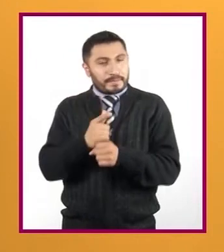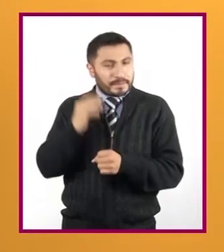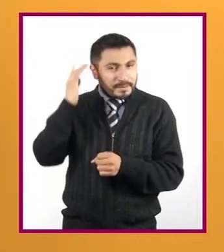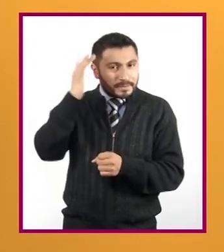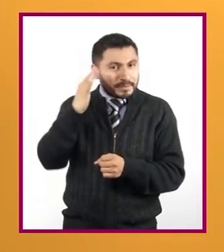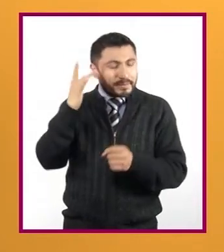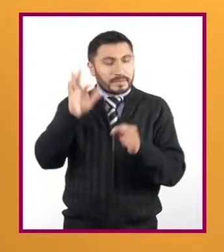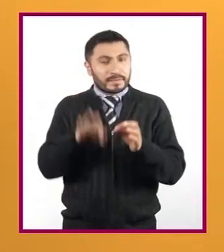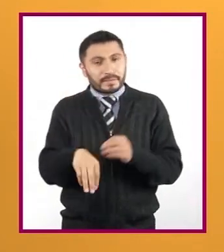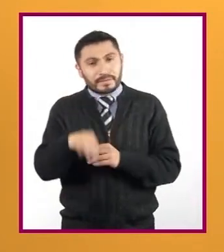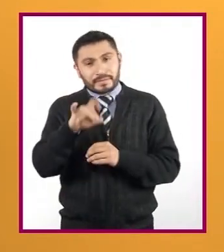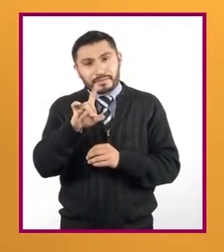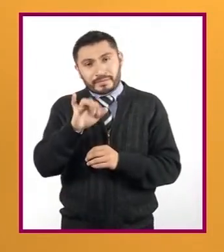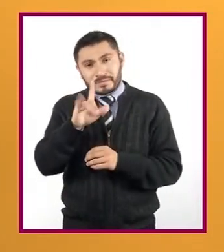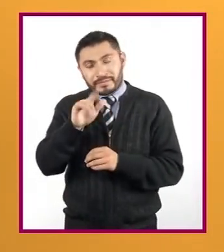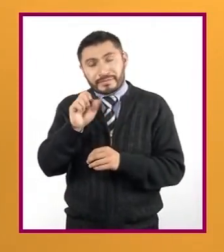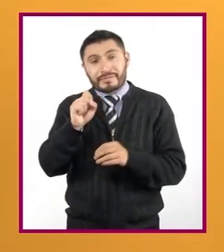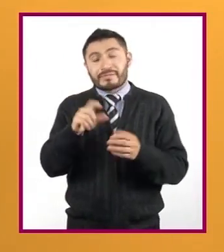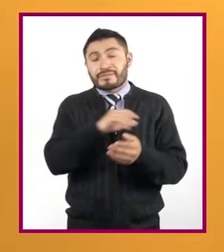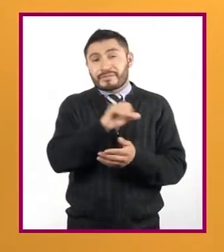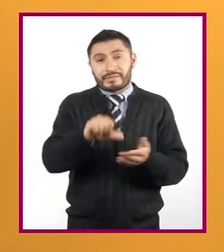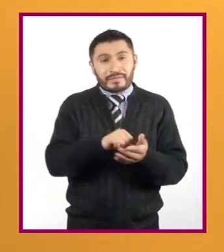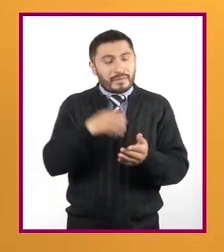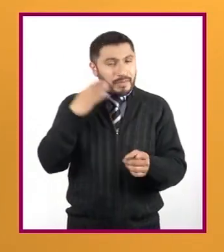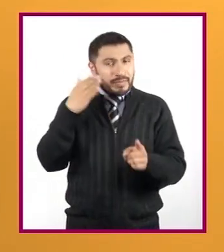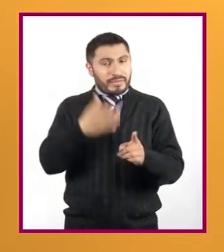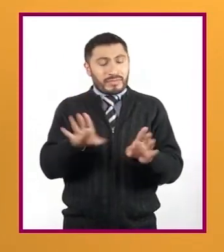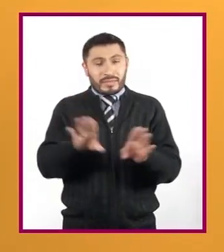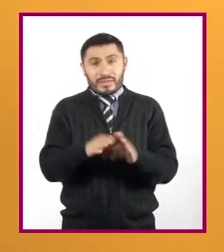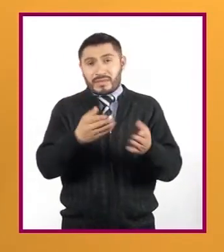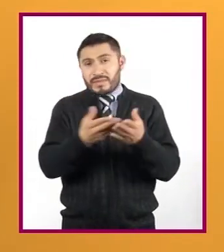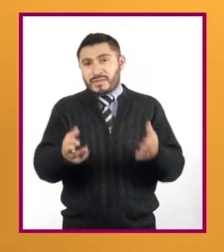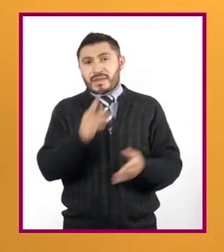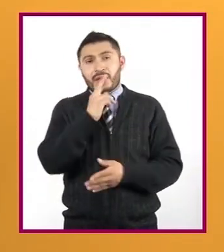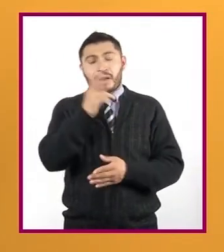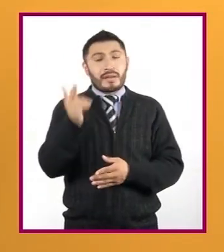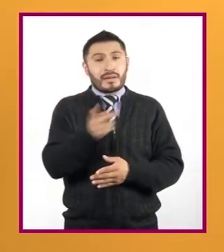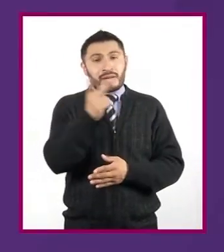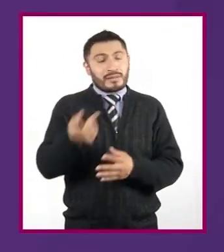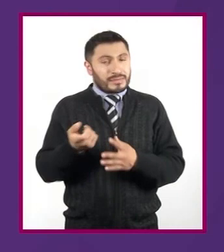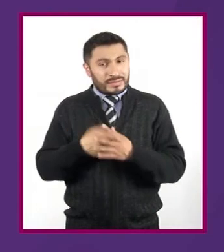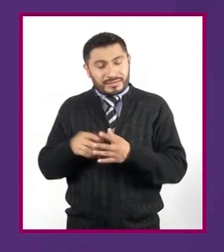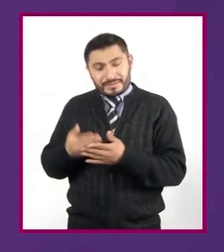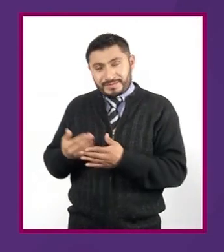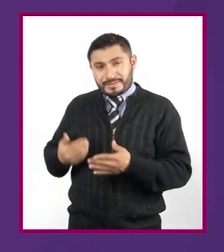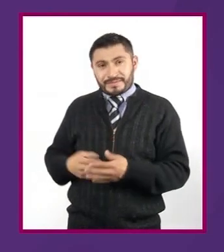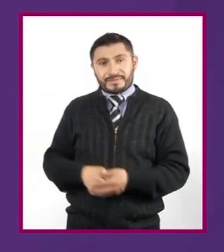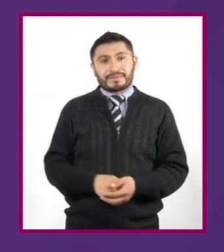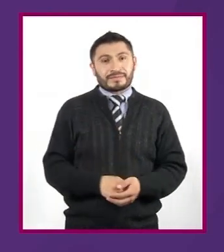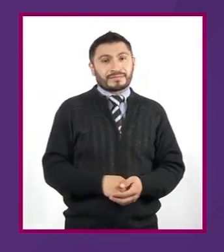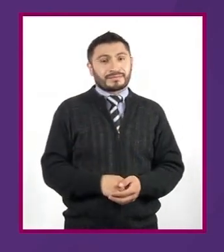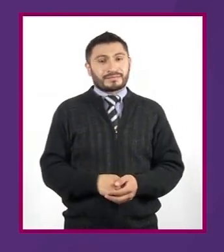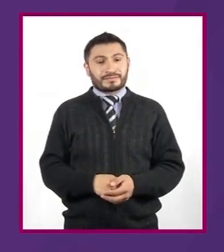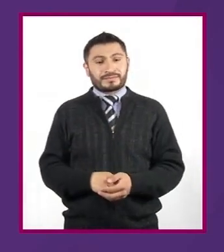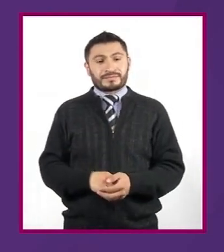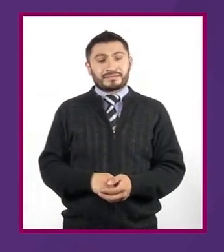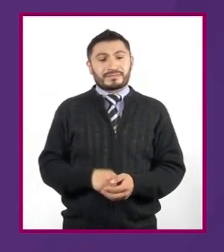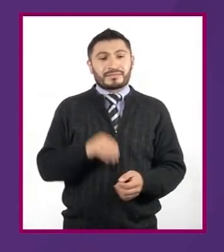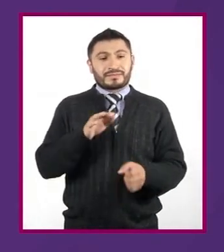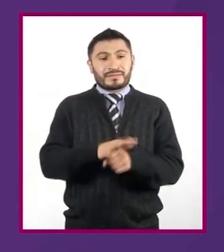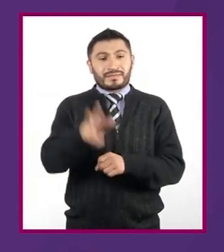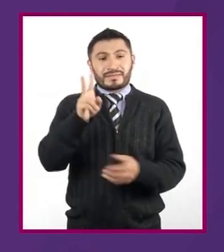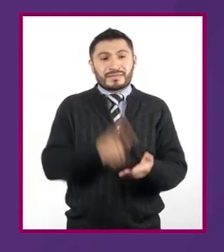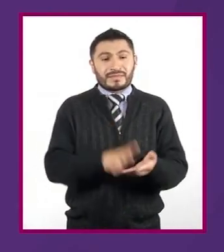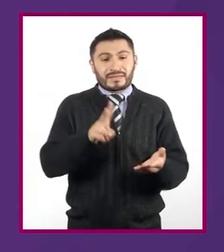medidas de tendencia central, ahora podemos contestar las preguntas del inicio. ¿Cuál es el valor de